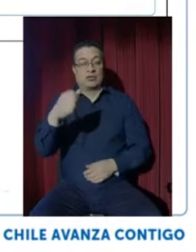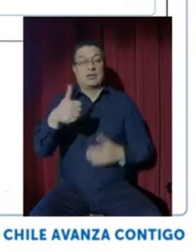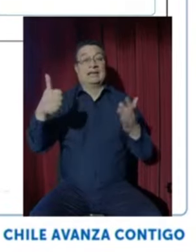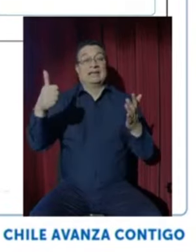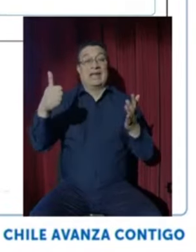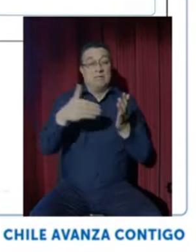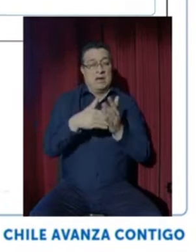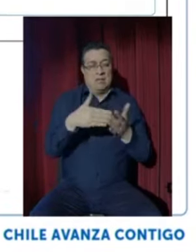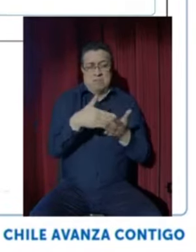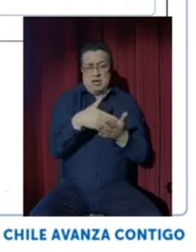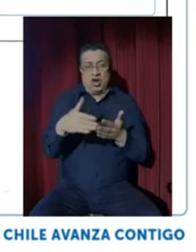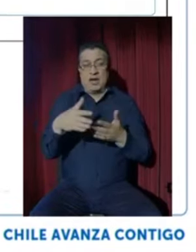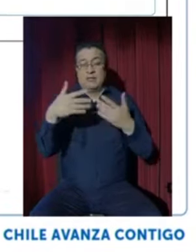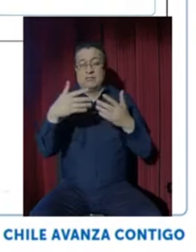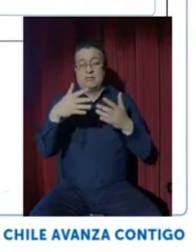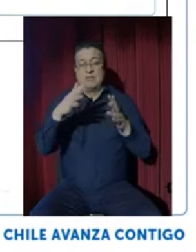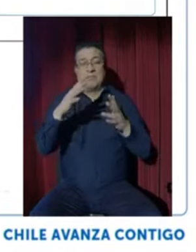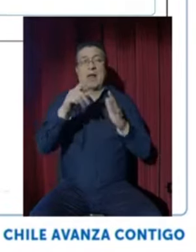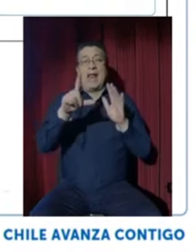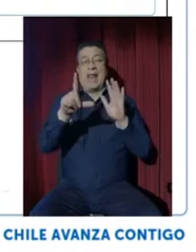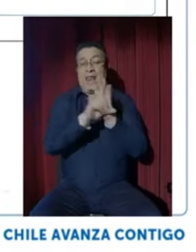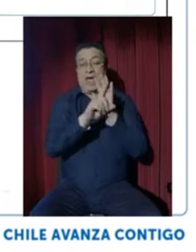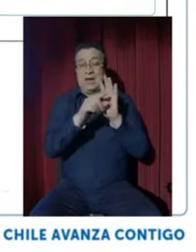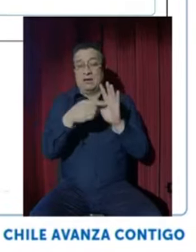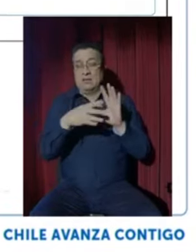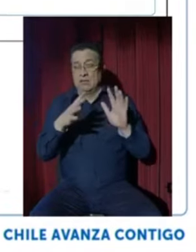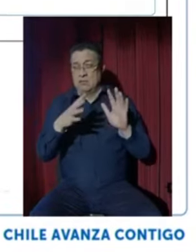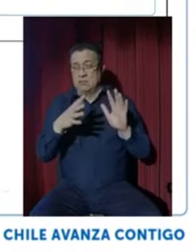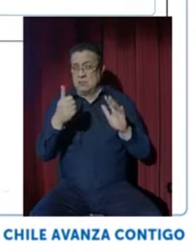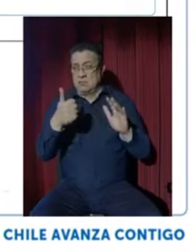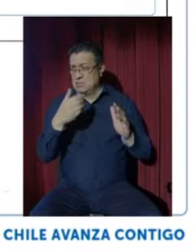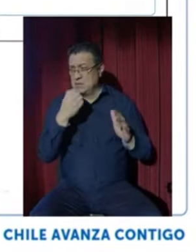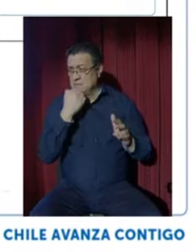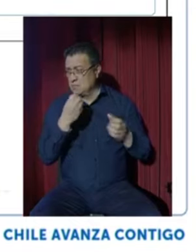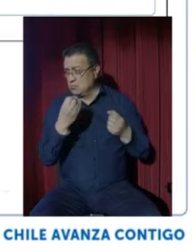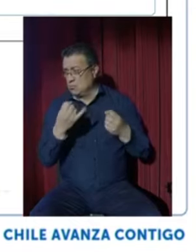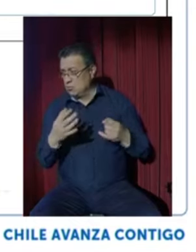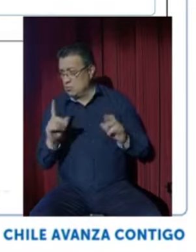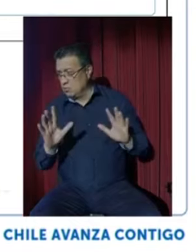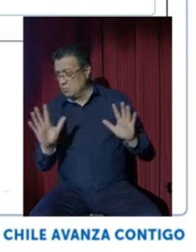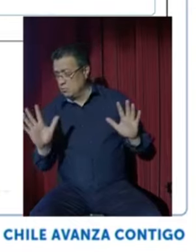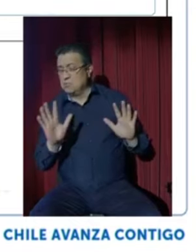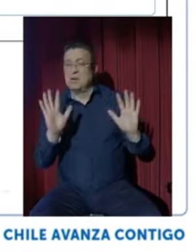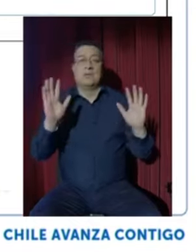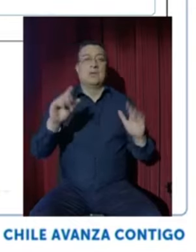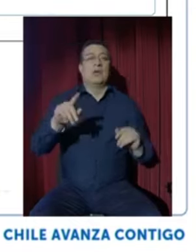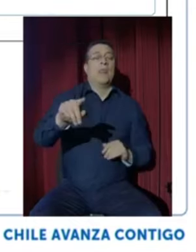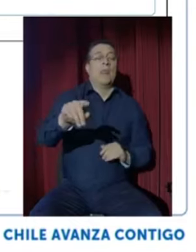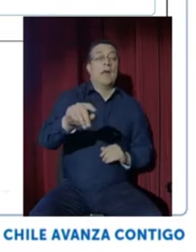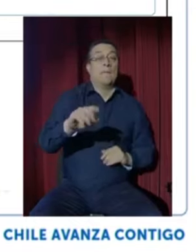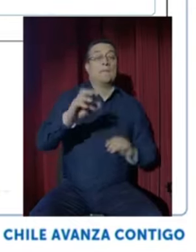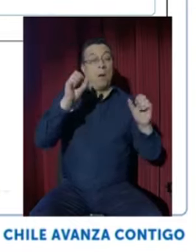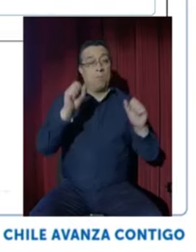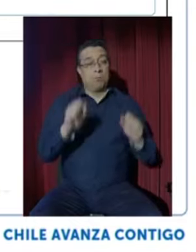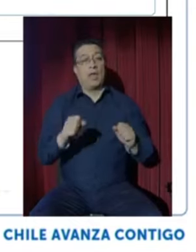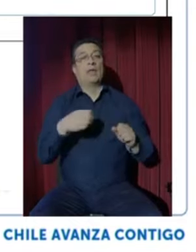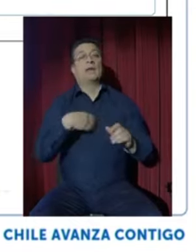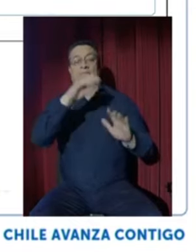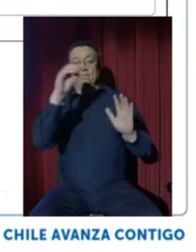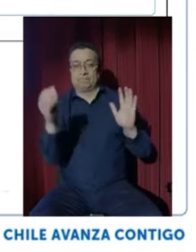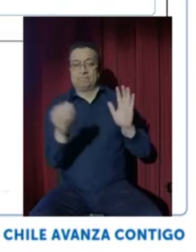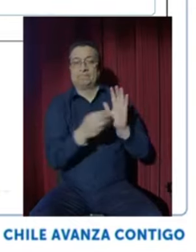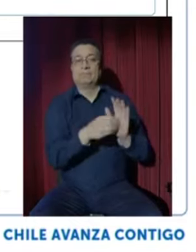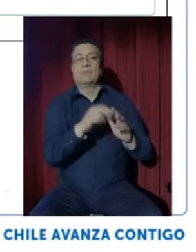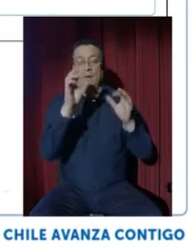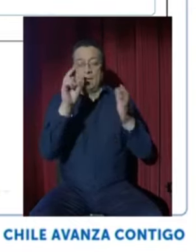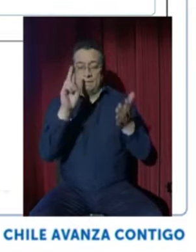y tantos millones que tiene esta ley eh si no me equivoco la cifra sí eh para poder aplicar